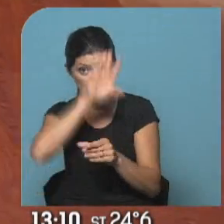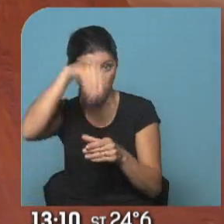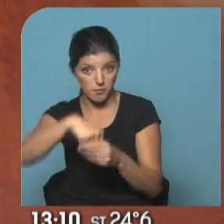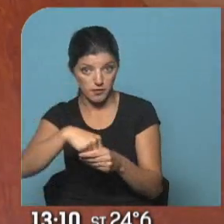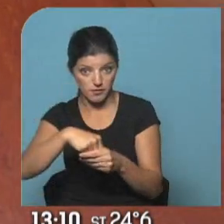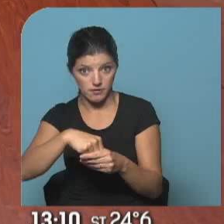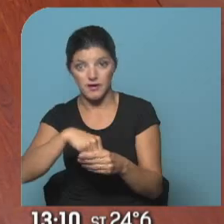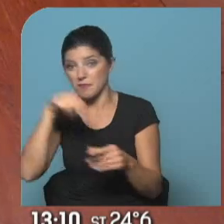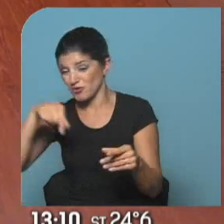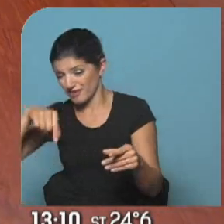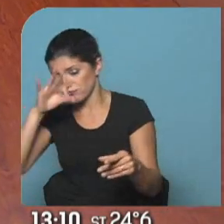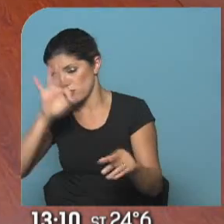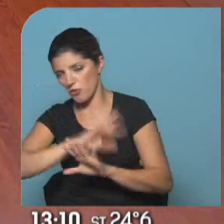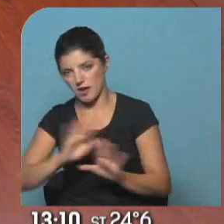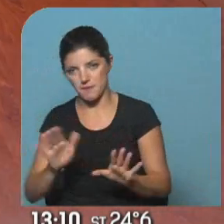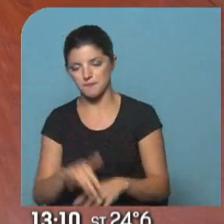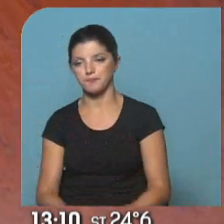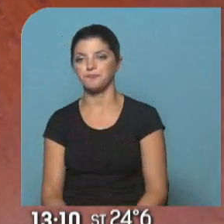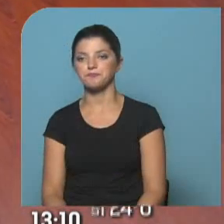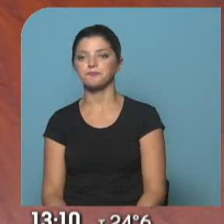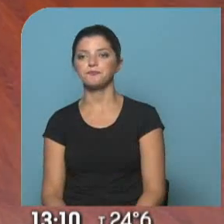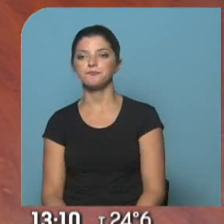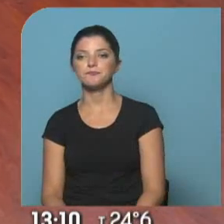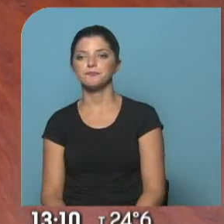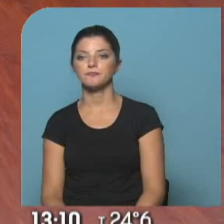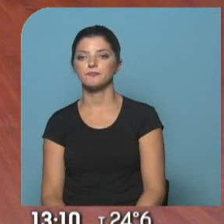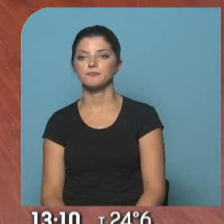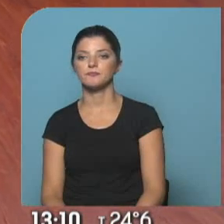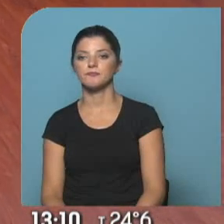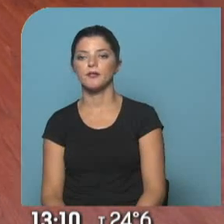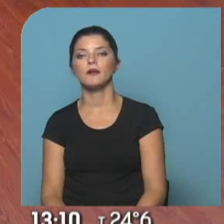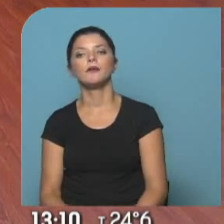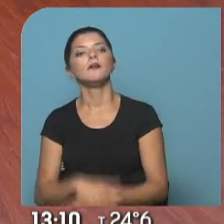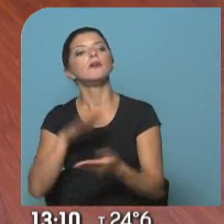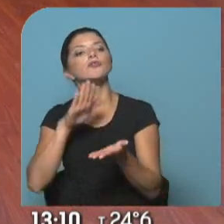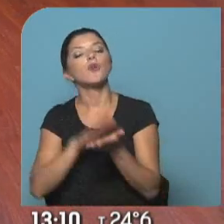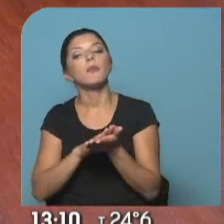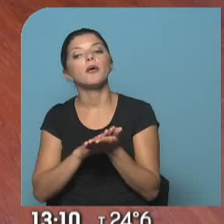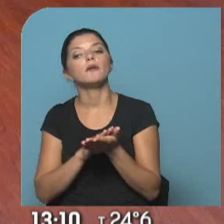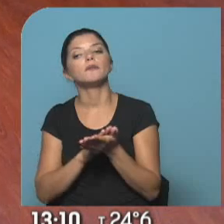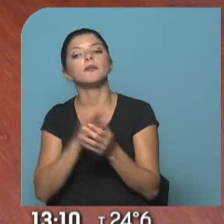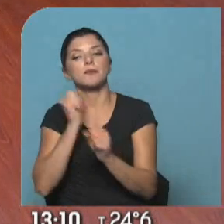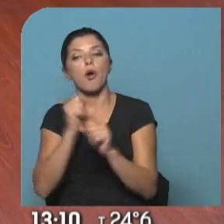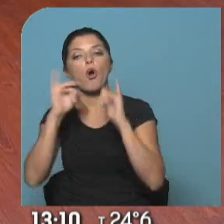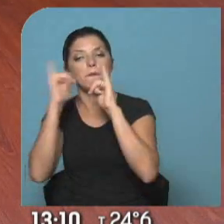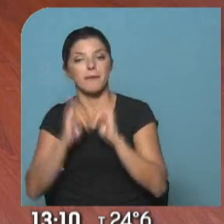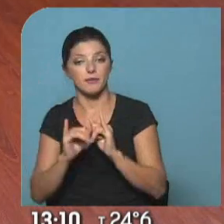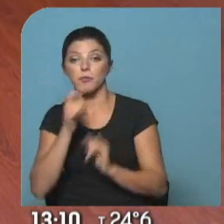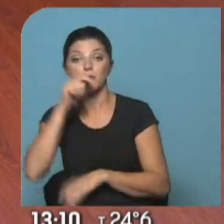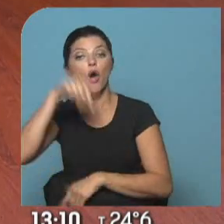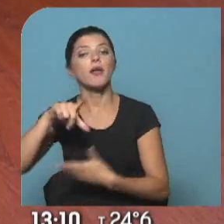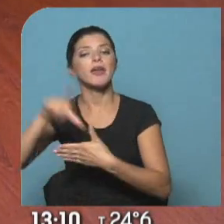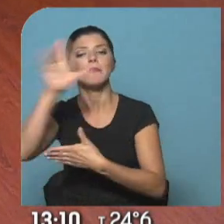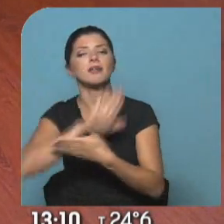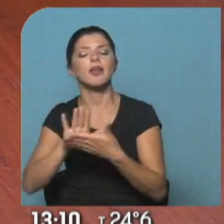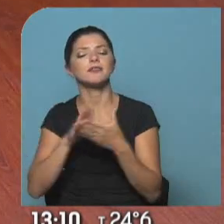sucedido. ¿Qué pasa con la cuestión de las misiones de paz, digamos, de los distintos países? ¿Cómo está en este momento América Latina?